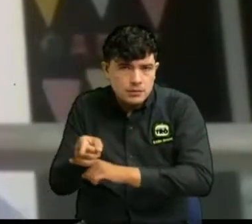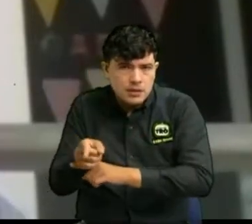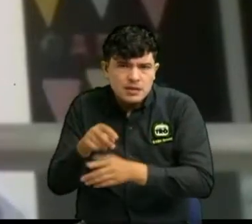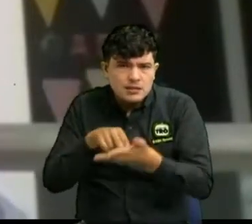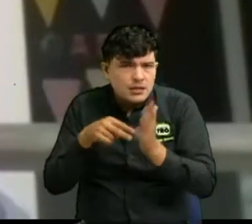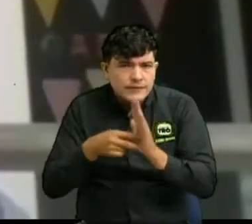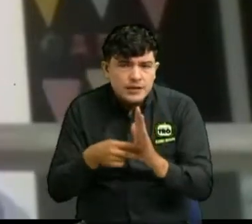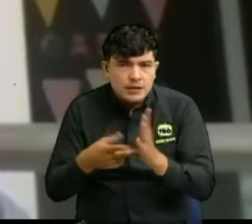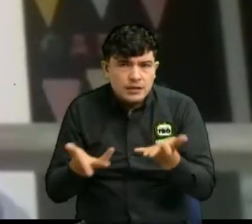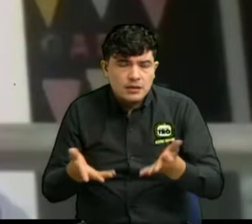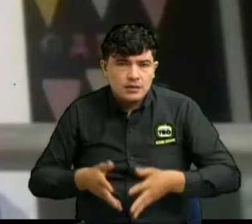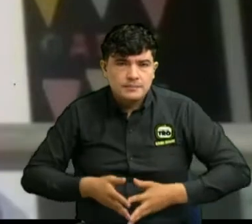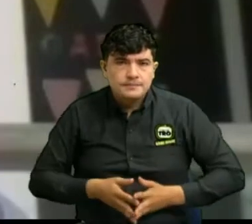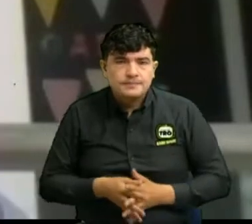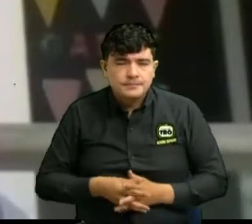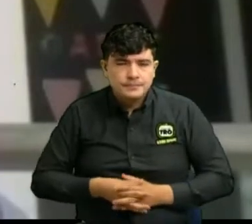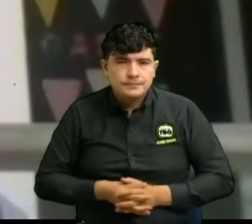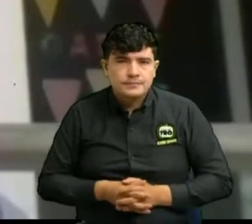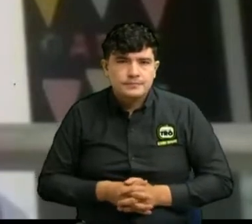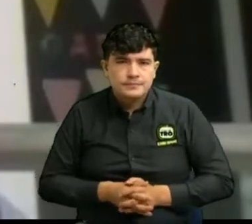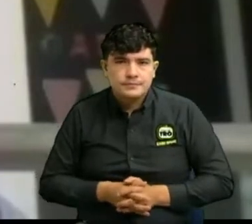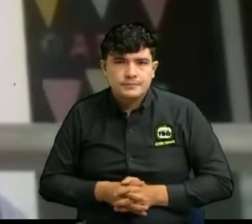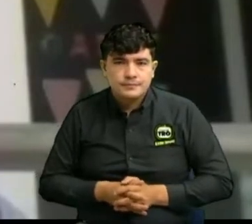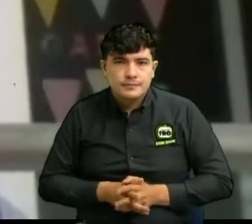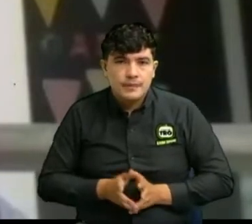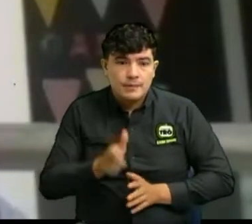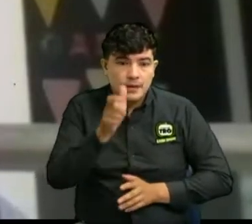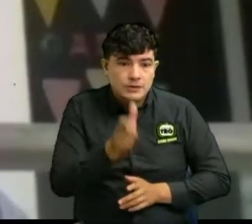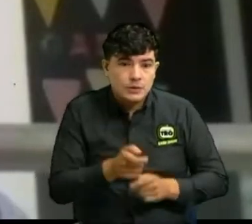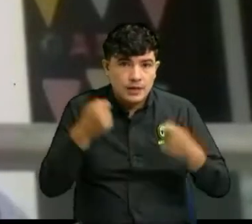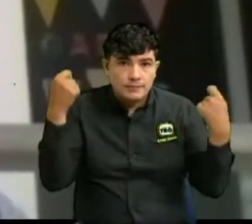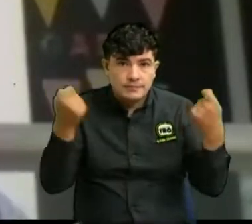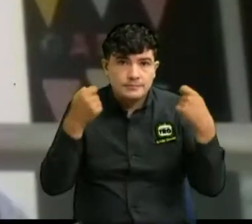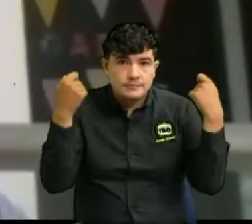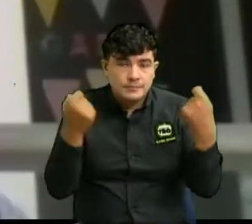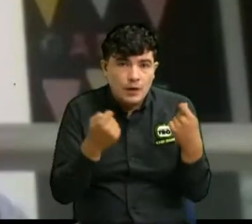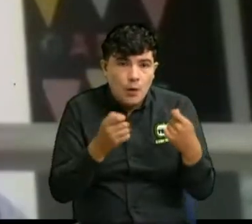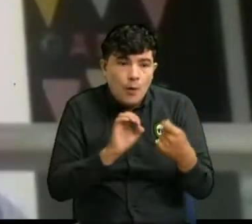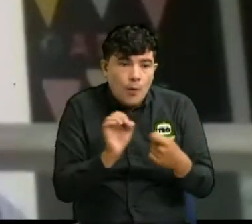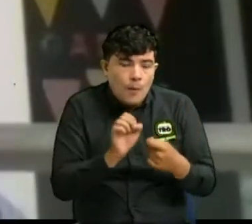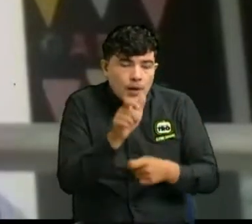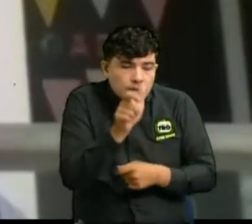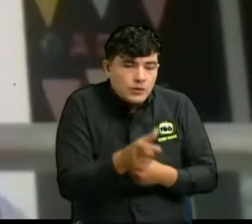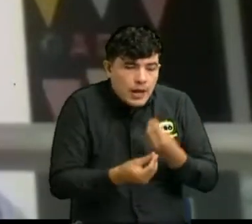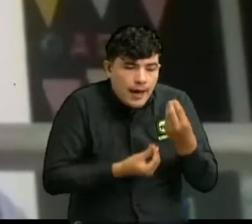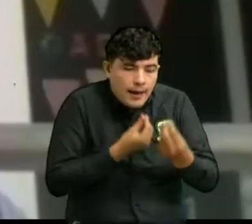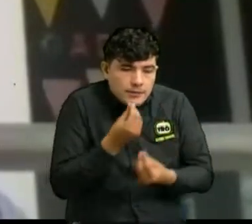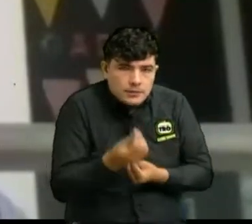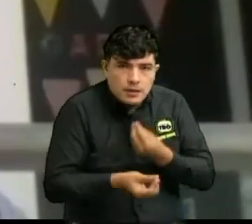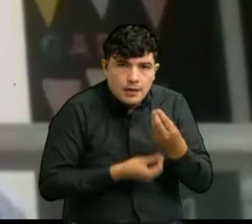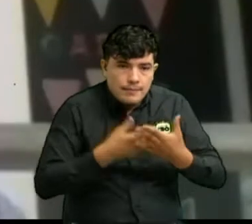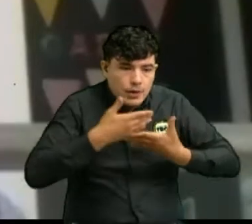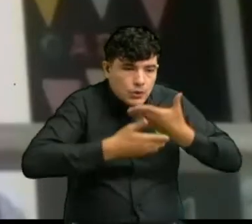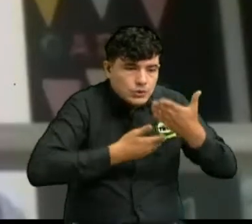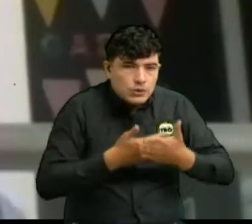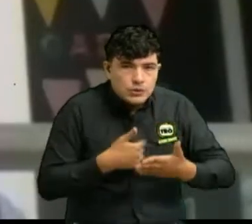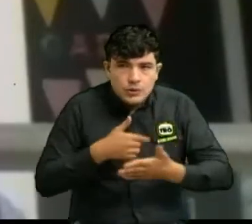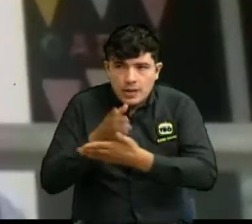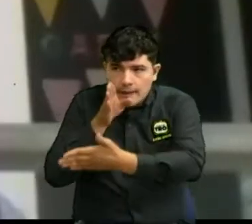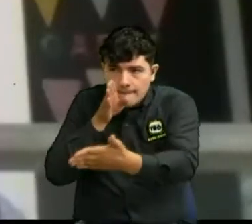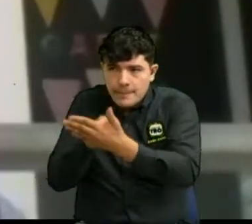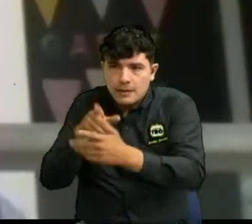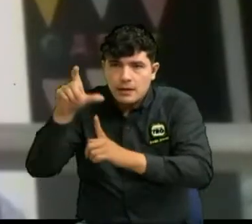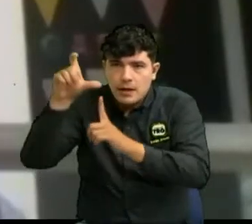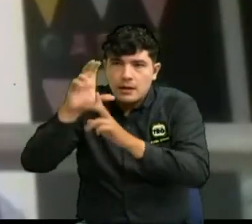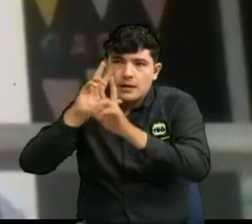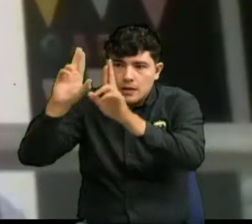¿qué significa? Que una persona que promueve un proceso, es decir, una persona, una señora, María, demanda Colpensiones para que